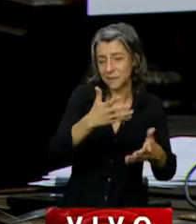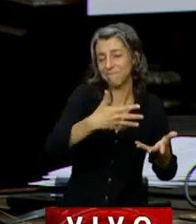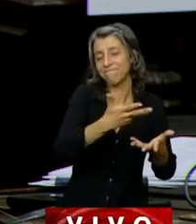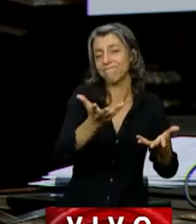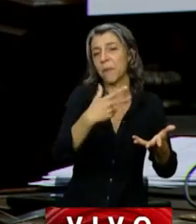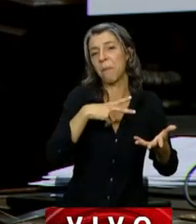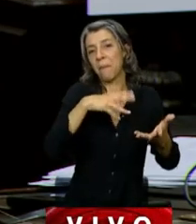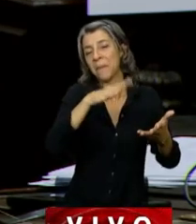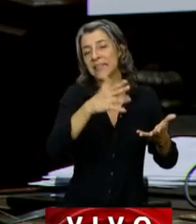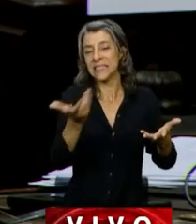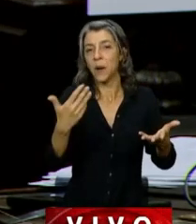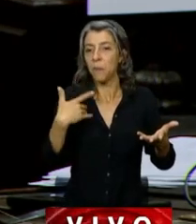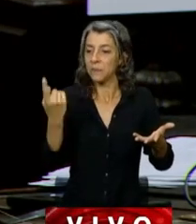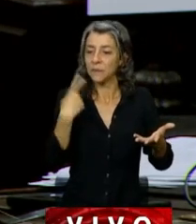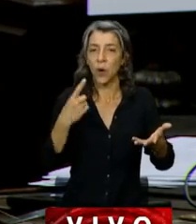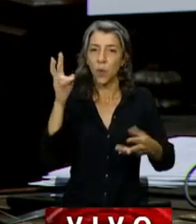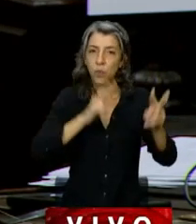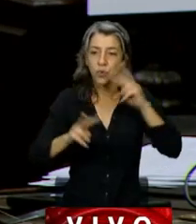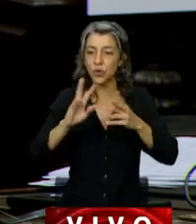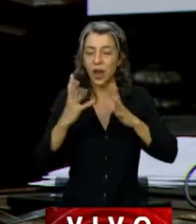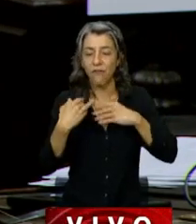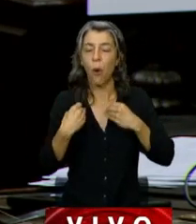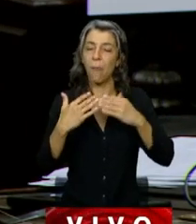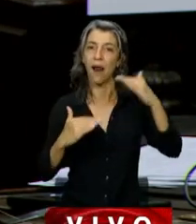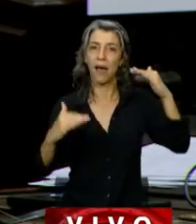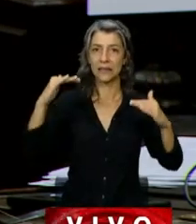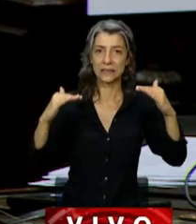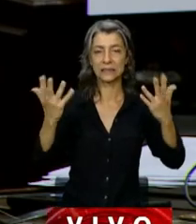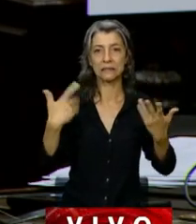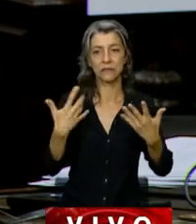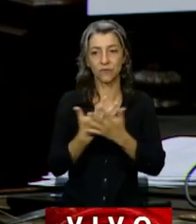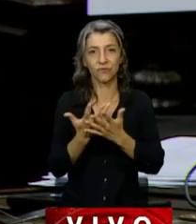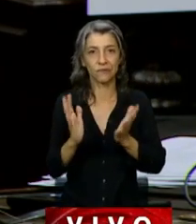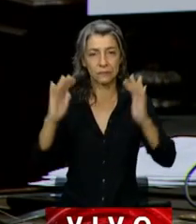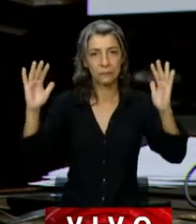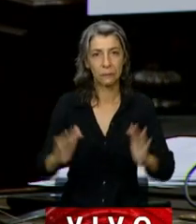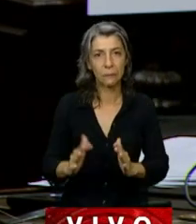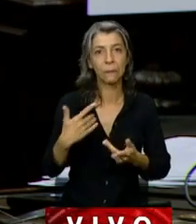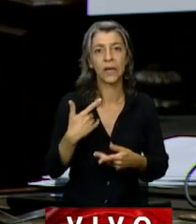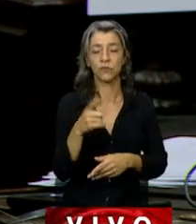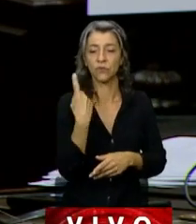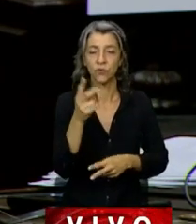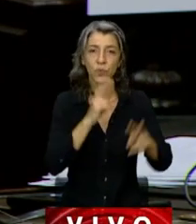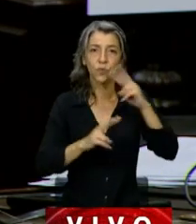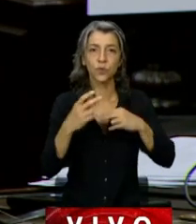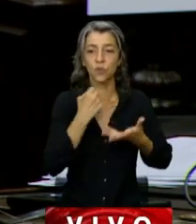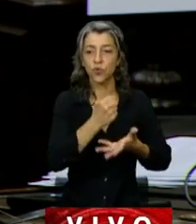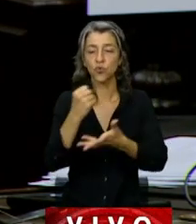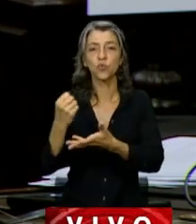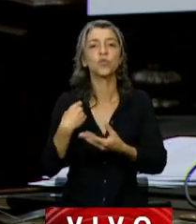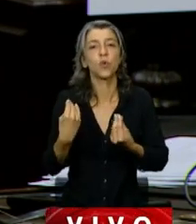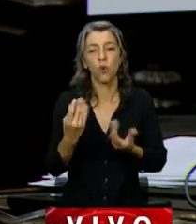tiempo, es tratar de racionalizar los recursos que se utilizan para el pago de subsidios, que son consecuencia